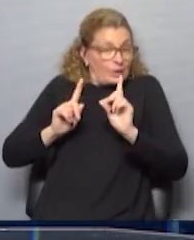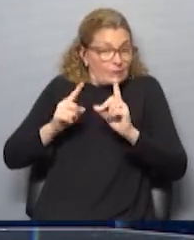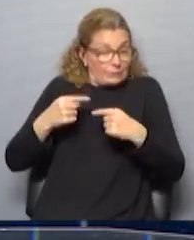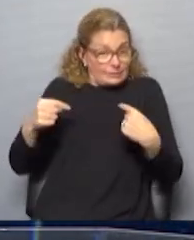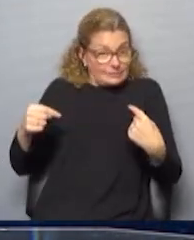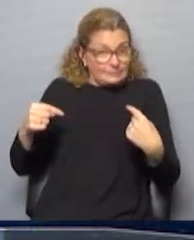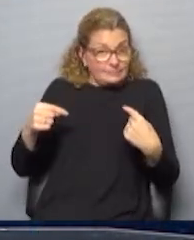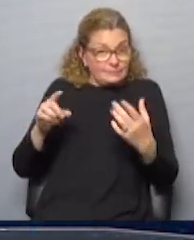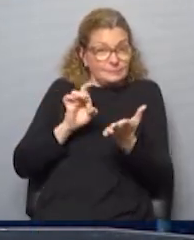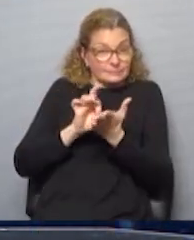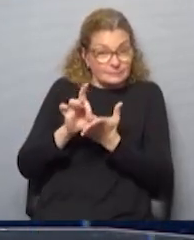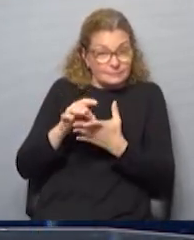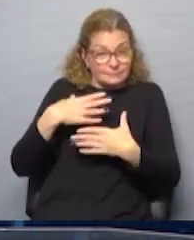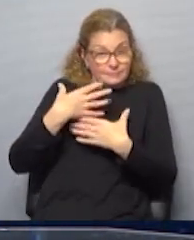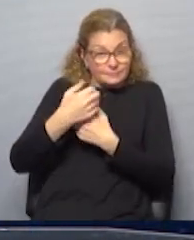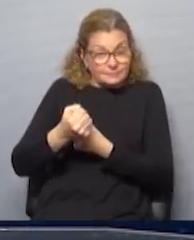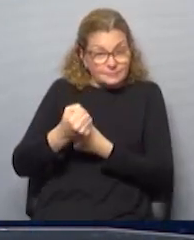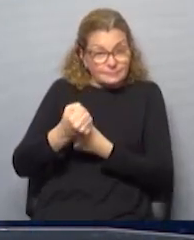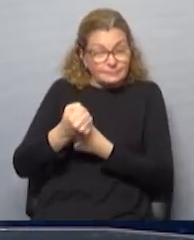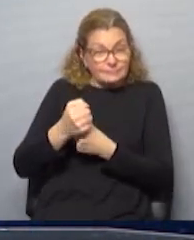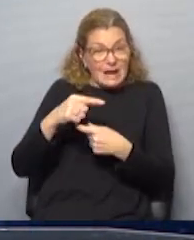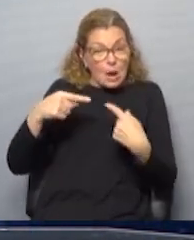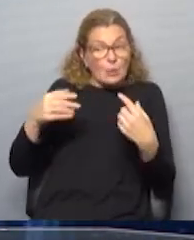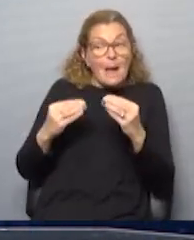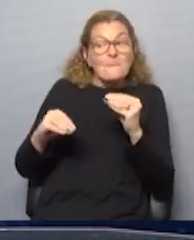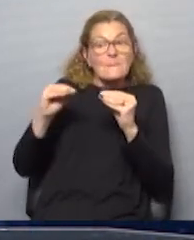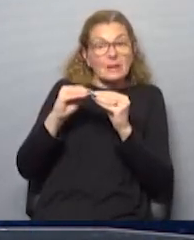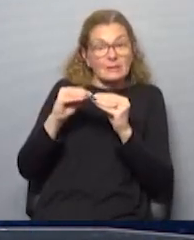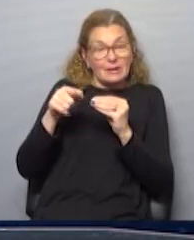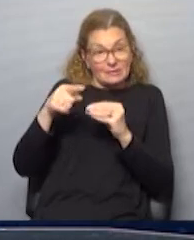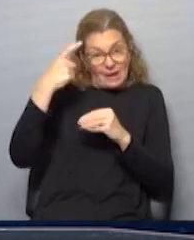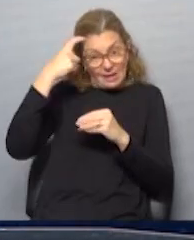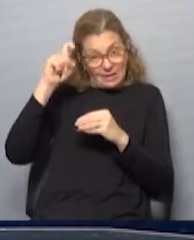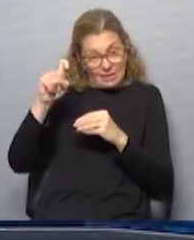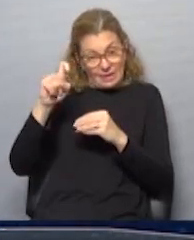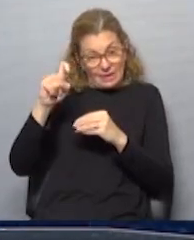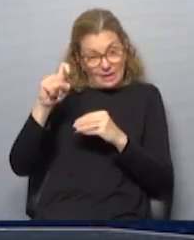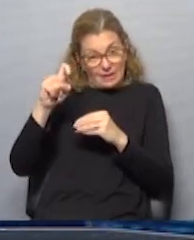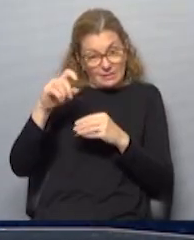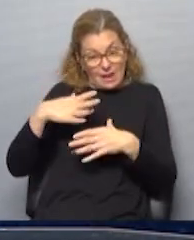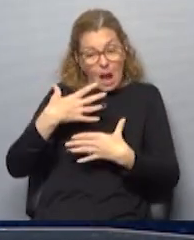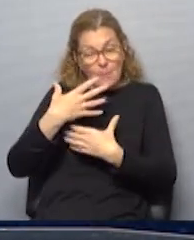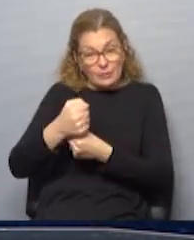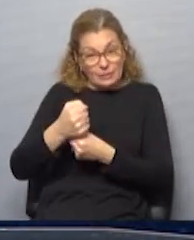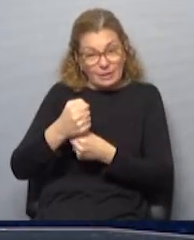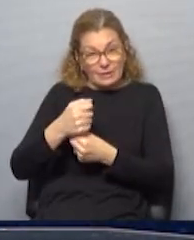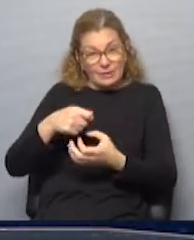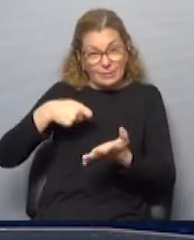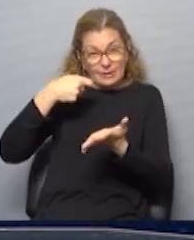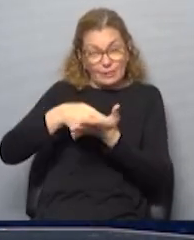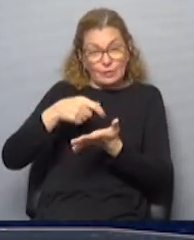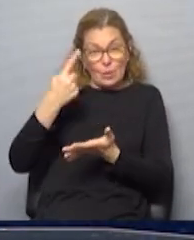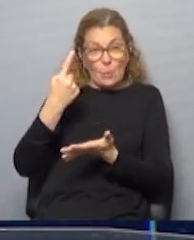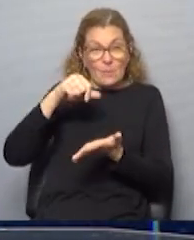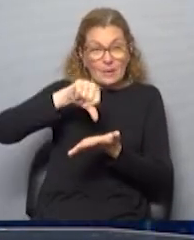un sistema que se apoye y demandé voy a poder ser algunas más y esta idea de apalancar el desarrollo a partir de inversiones más en un país donde